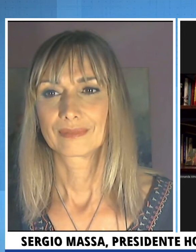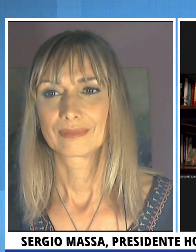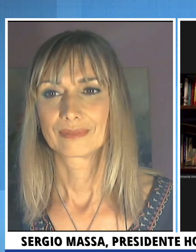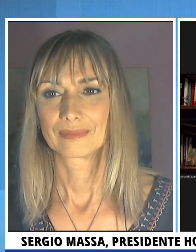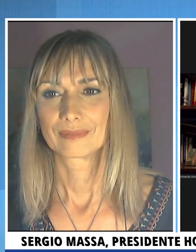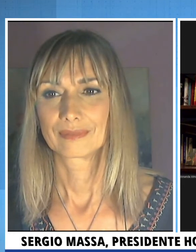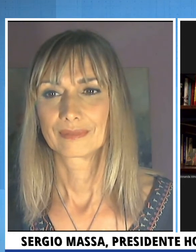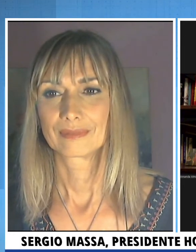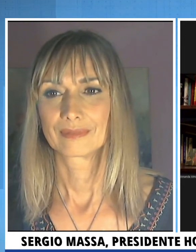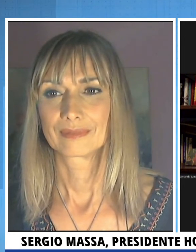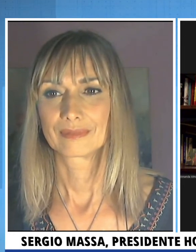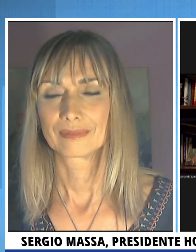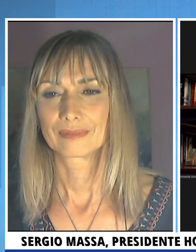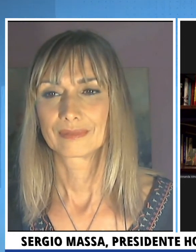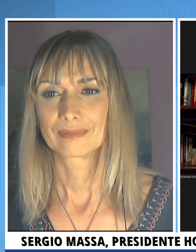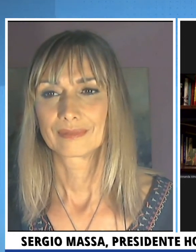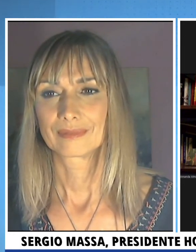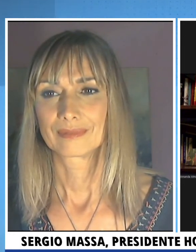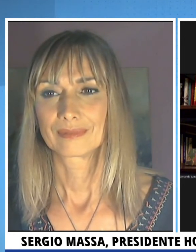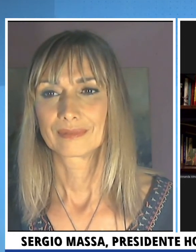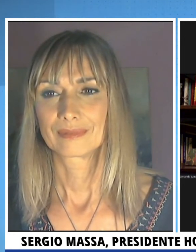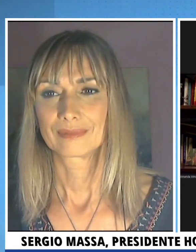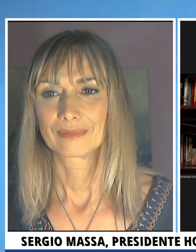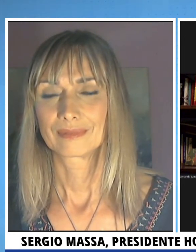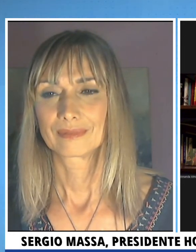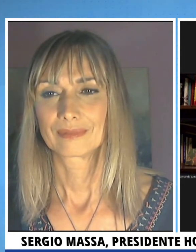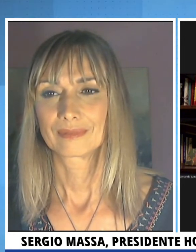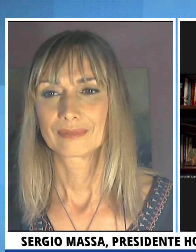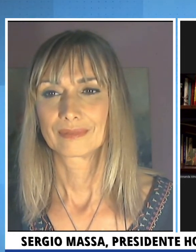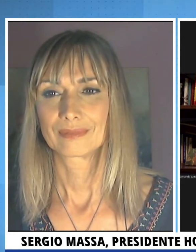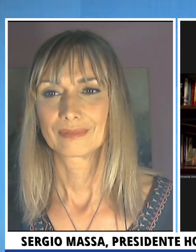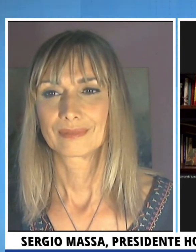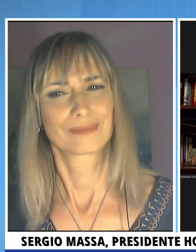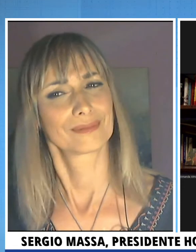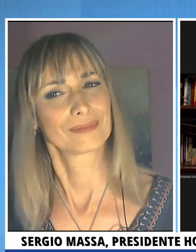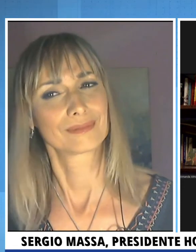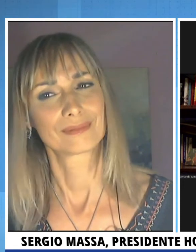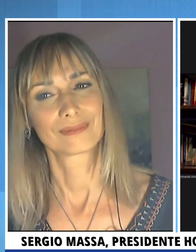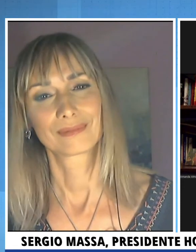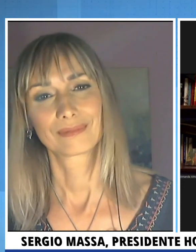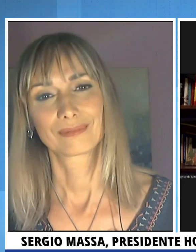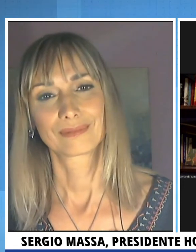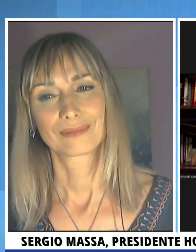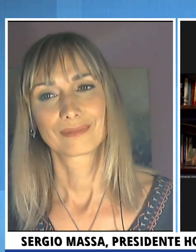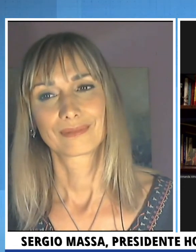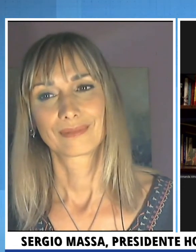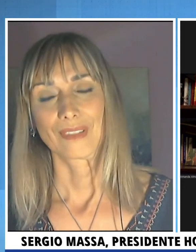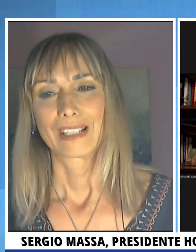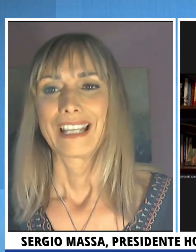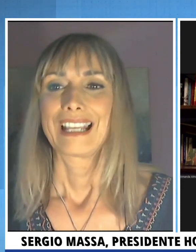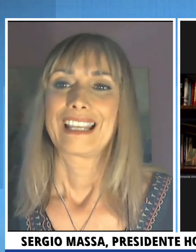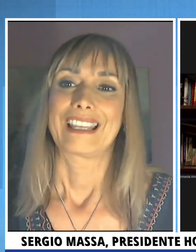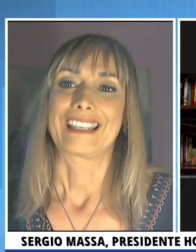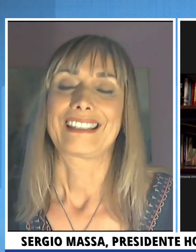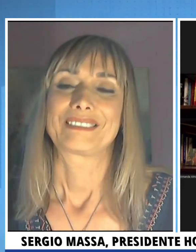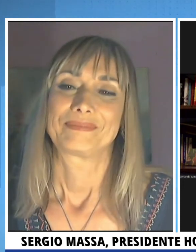con lo cual acá dice no hay ningún pobre productor afectado por el ataque a las silobolsas. Digo, a